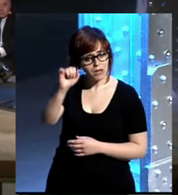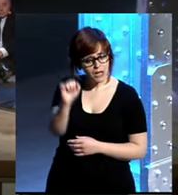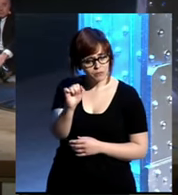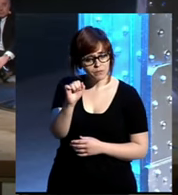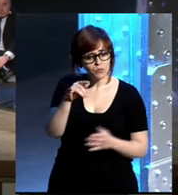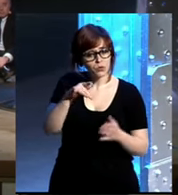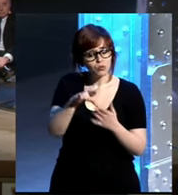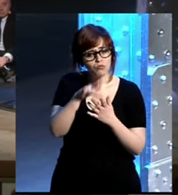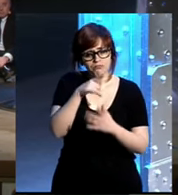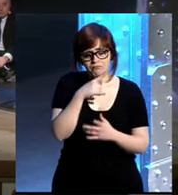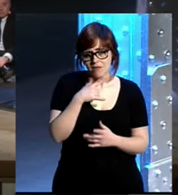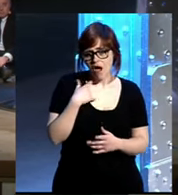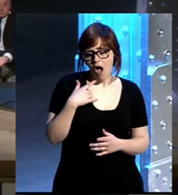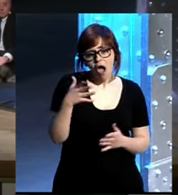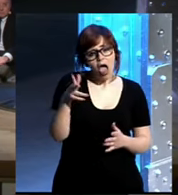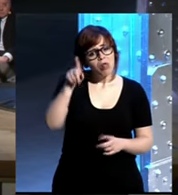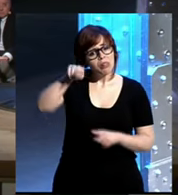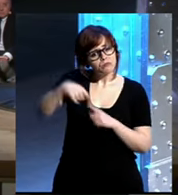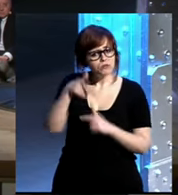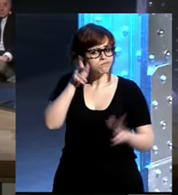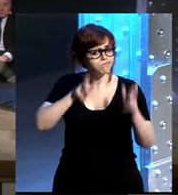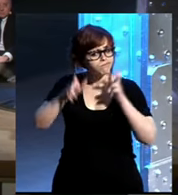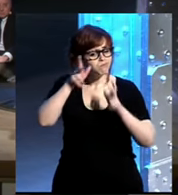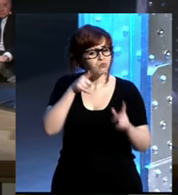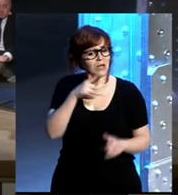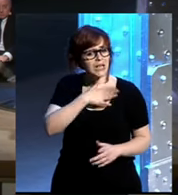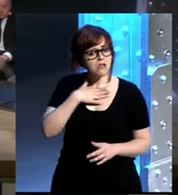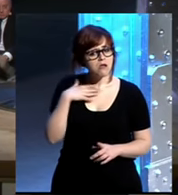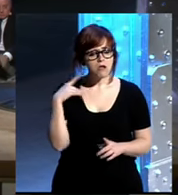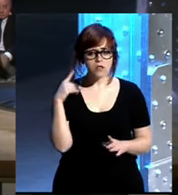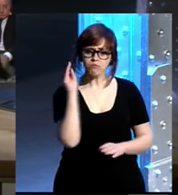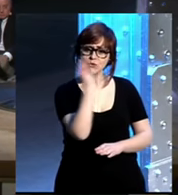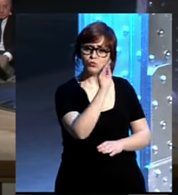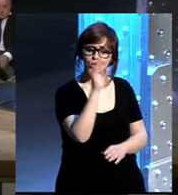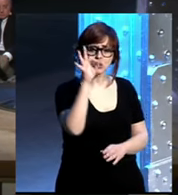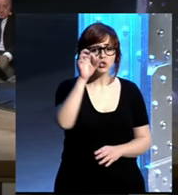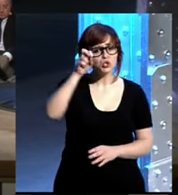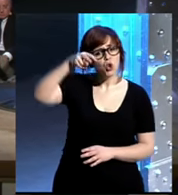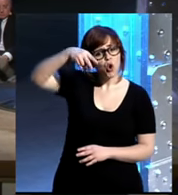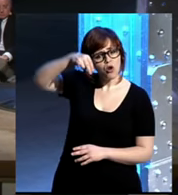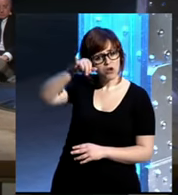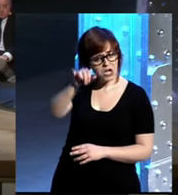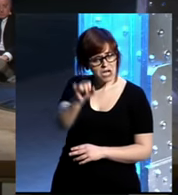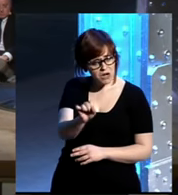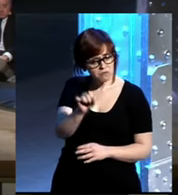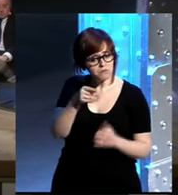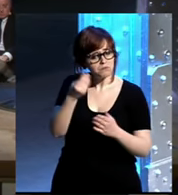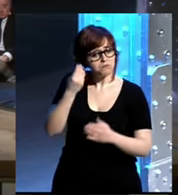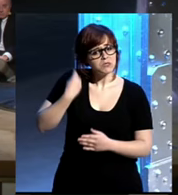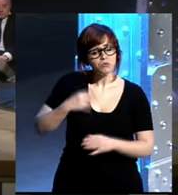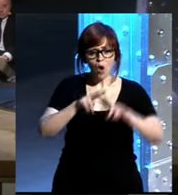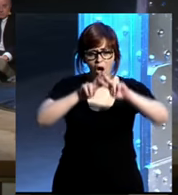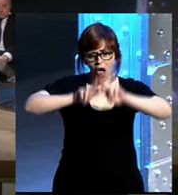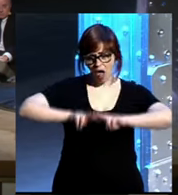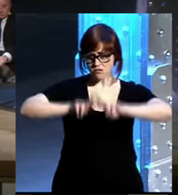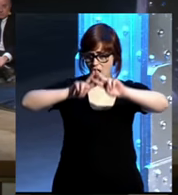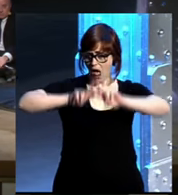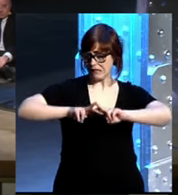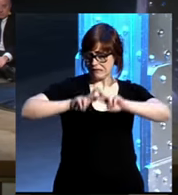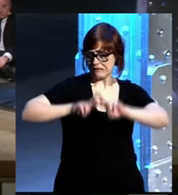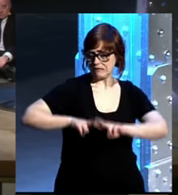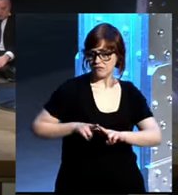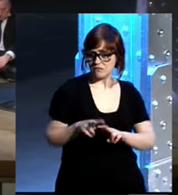a Sonia, me surge la duda de en este análisis que habéis hecho hace un año, hace año y pico, ¿no? Pues la presencia de las ONGs, las